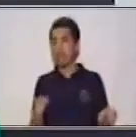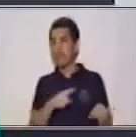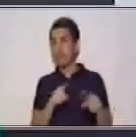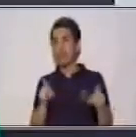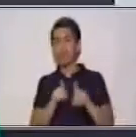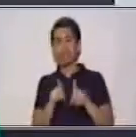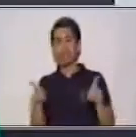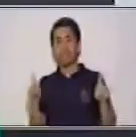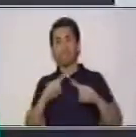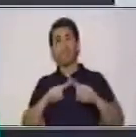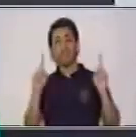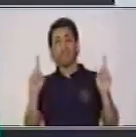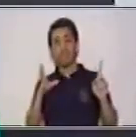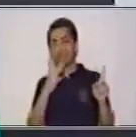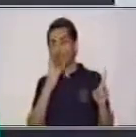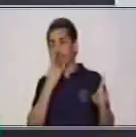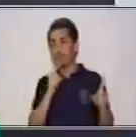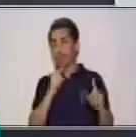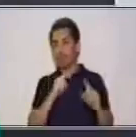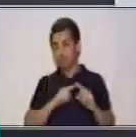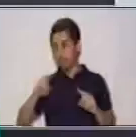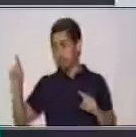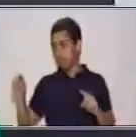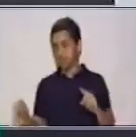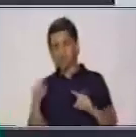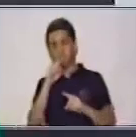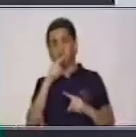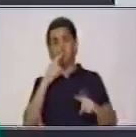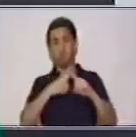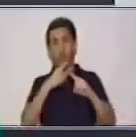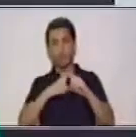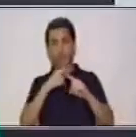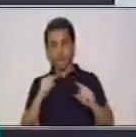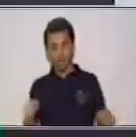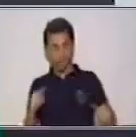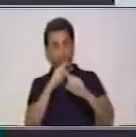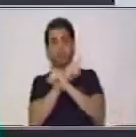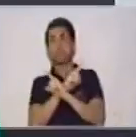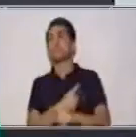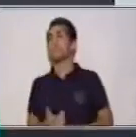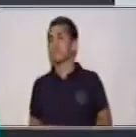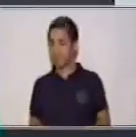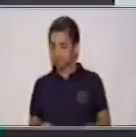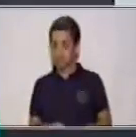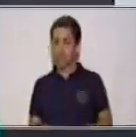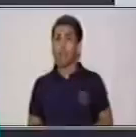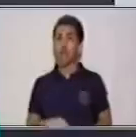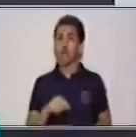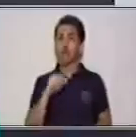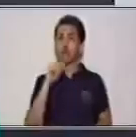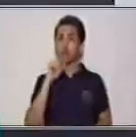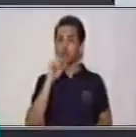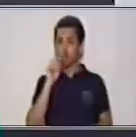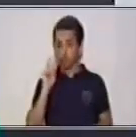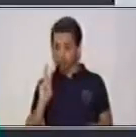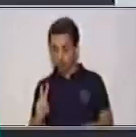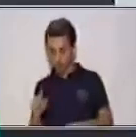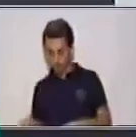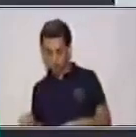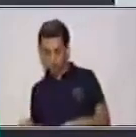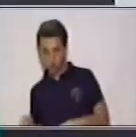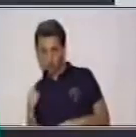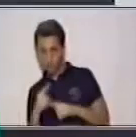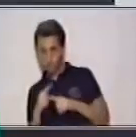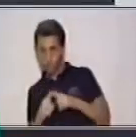Multiplicando, cruzado. Y entonces tenemos 2 por 56. Recordemos que